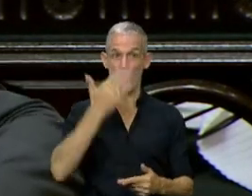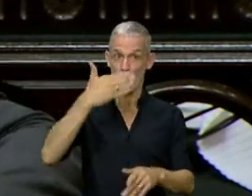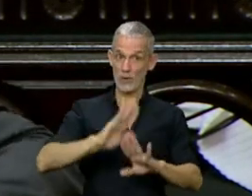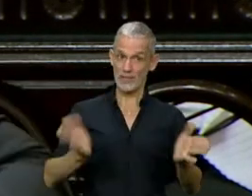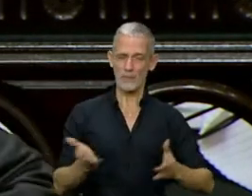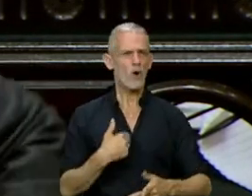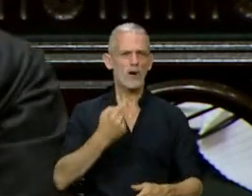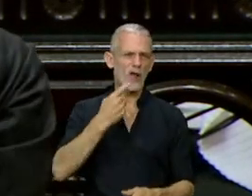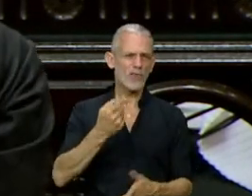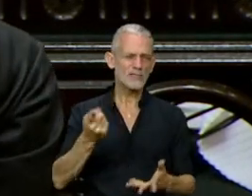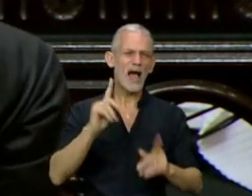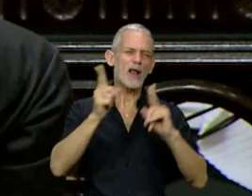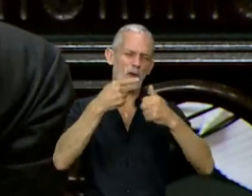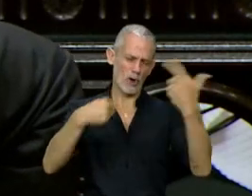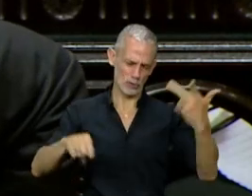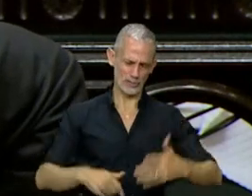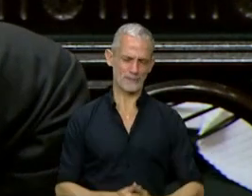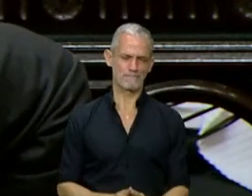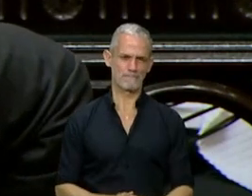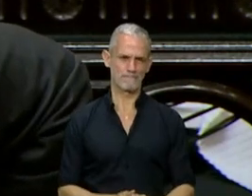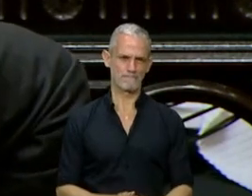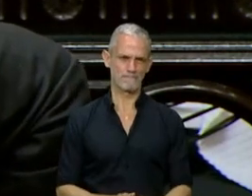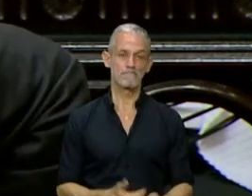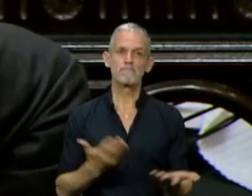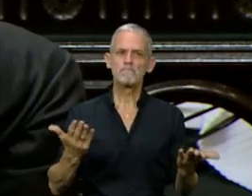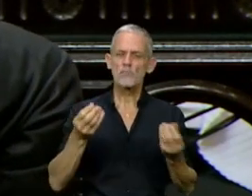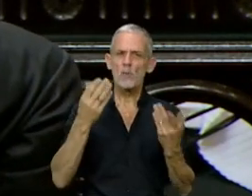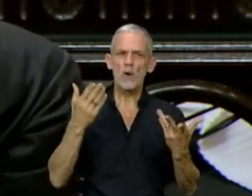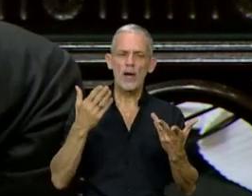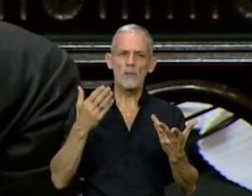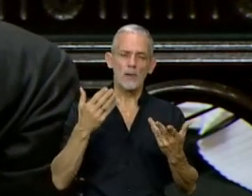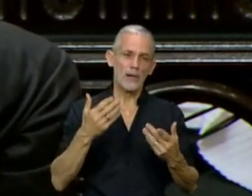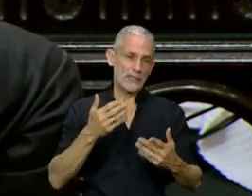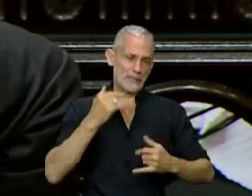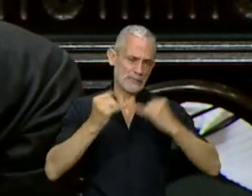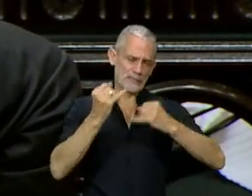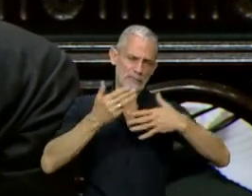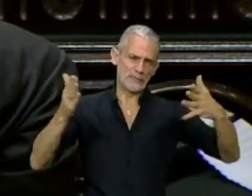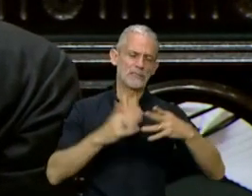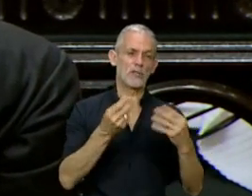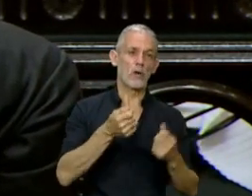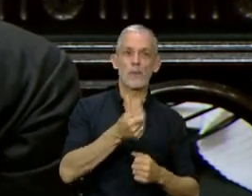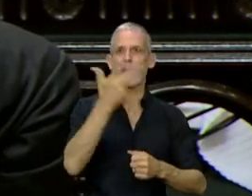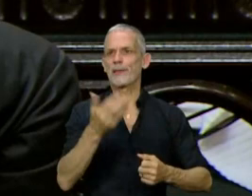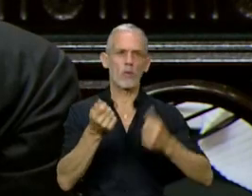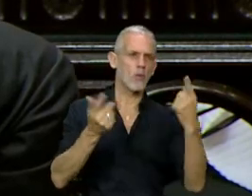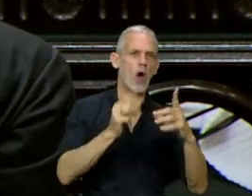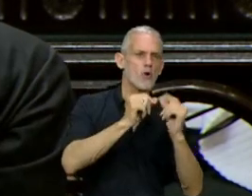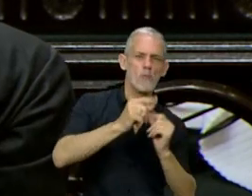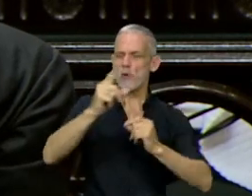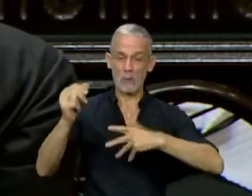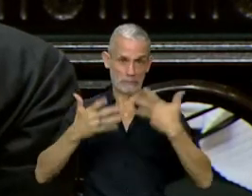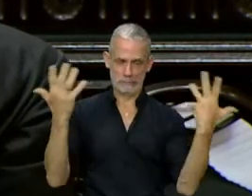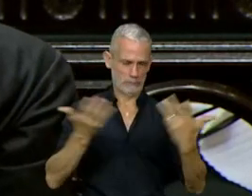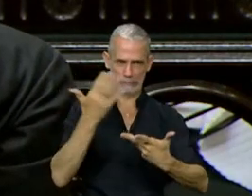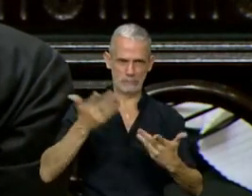decirle algunas cosas, porque en el revoleo de cifras me parece que